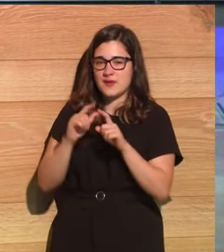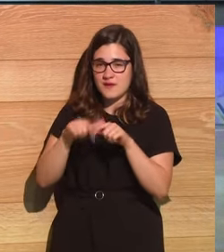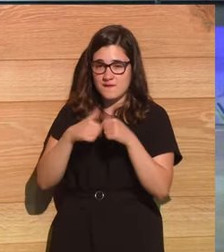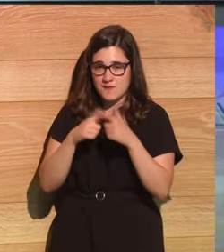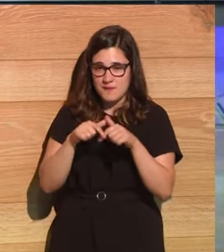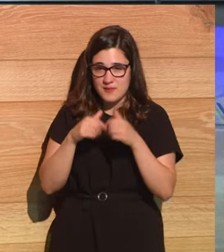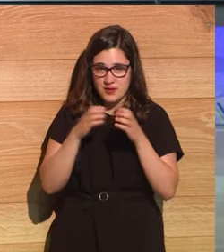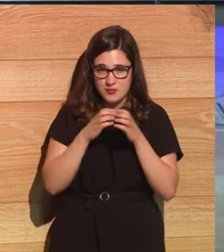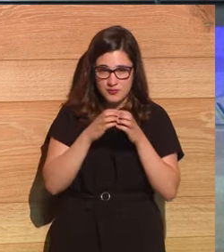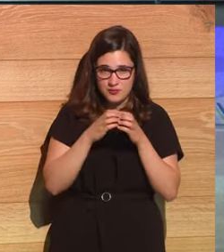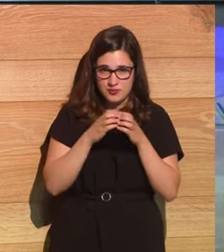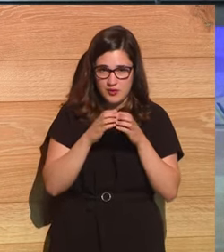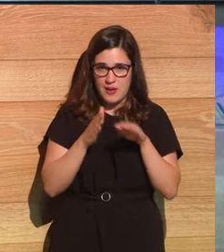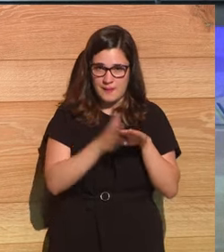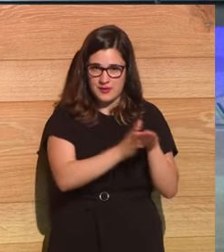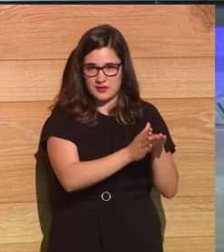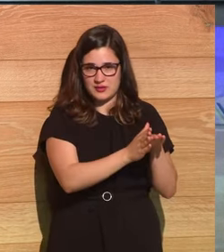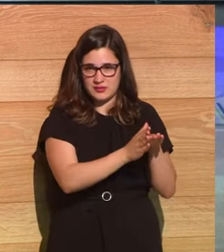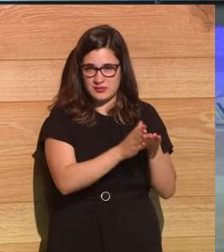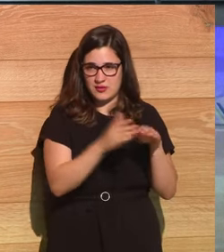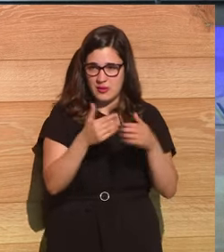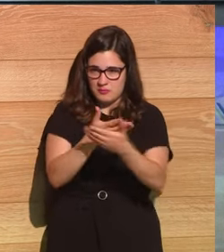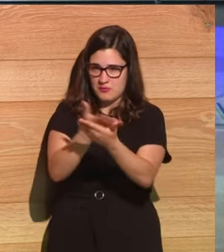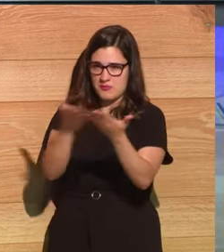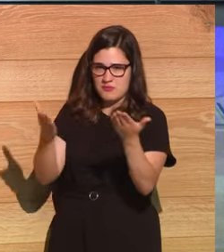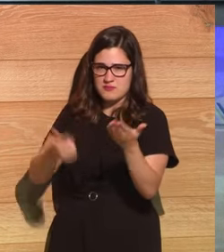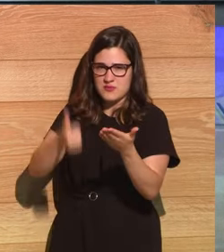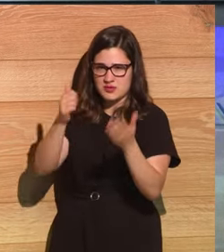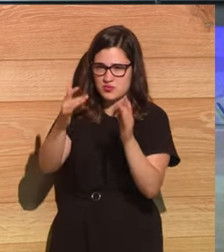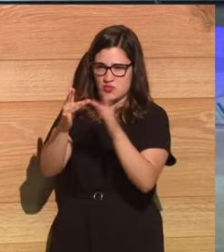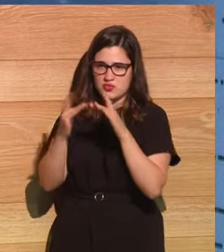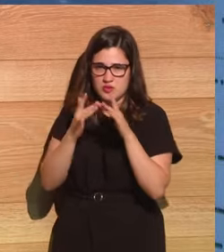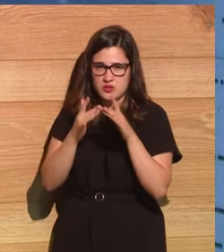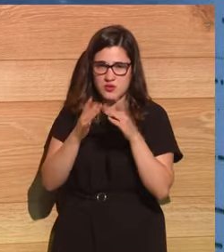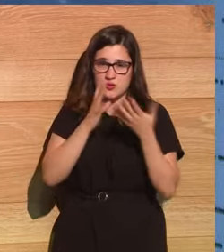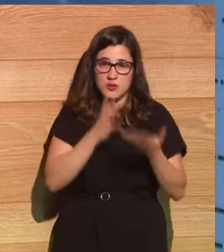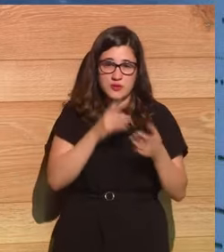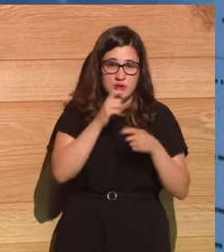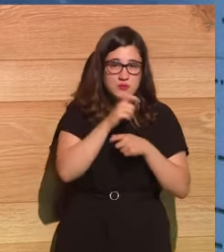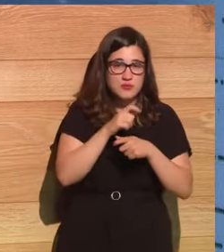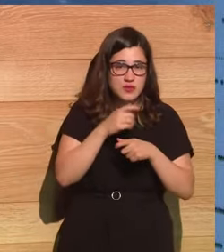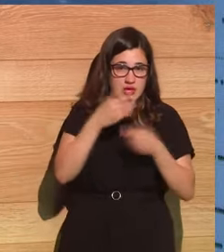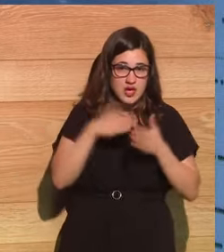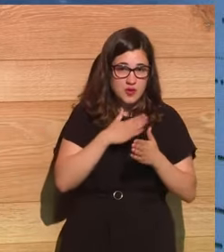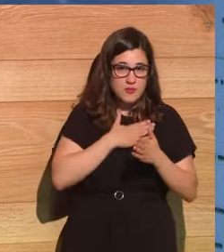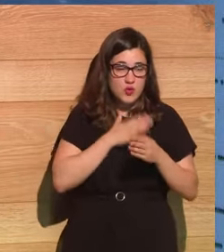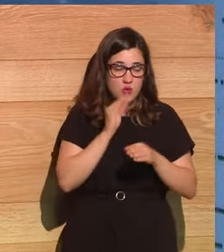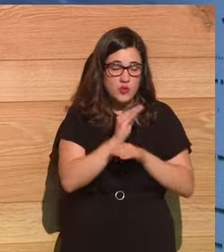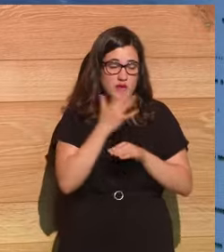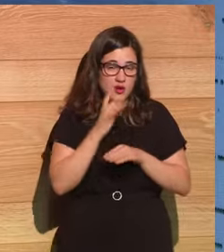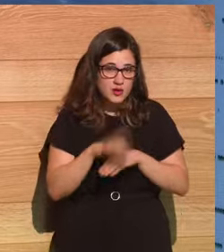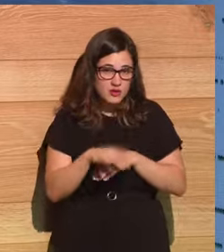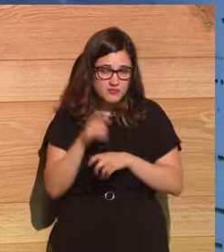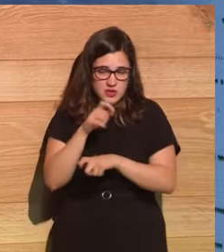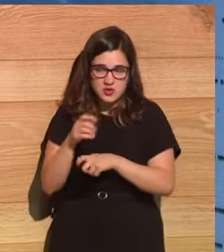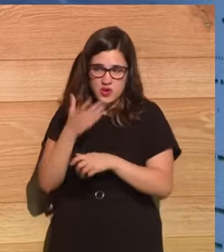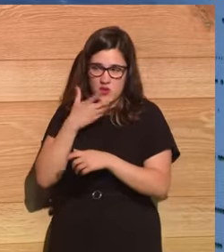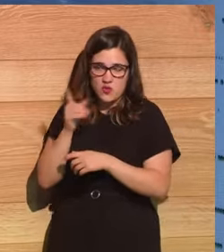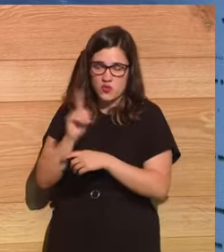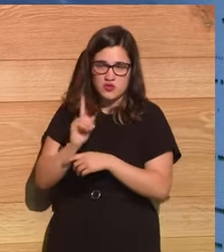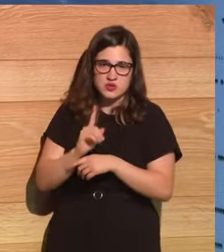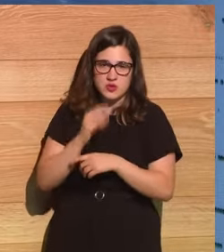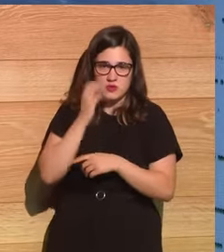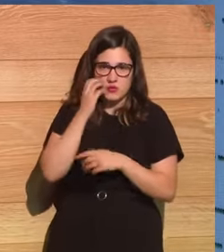familia nuclear. O sea, a día de hoy, si lo pensamos, nuestros hijos los cuida gente a la que a veces ni conocemos, ¿no? Le encargamos